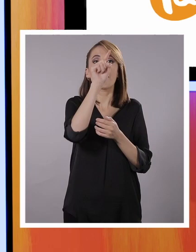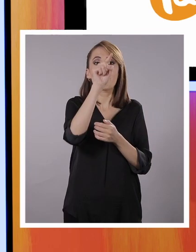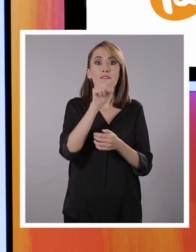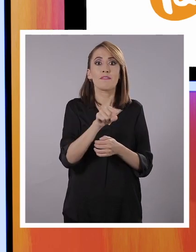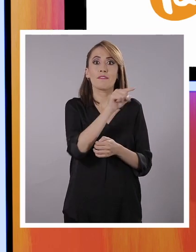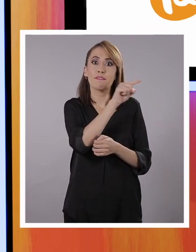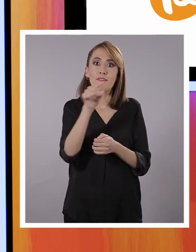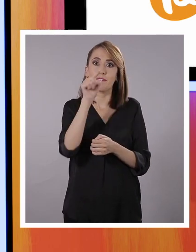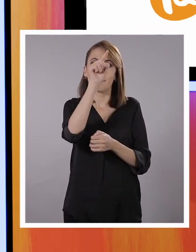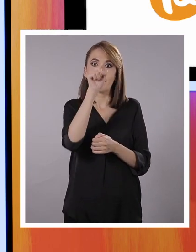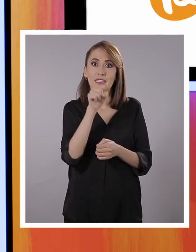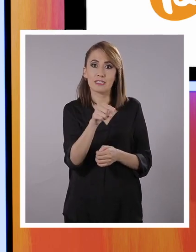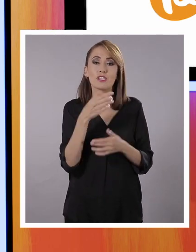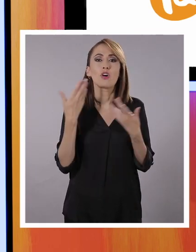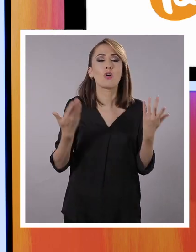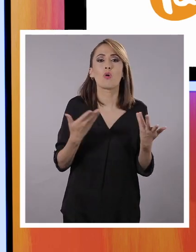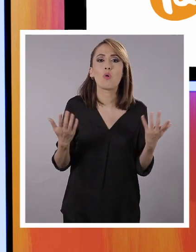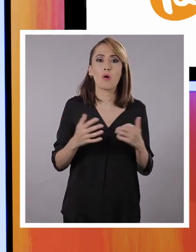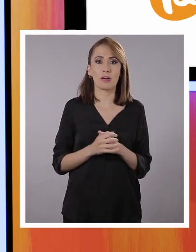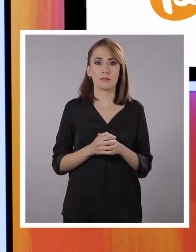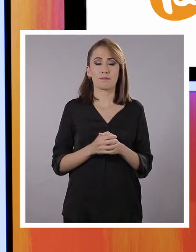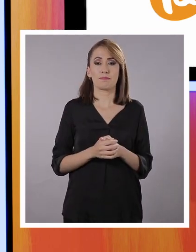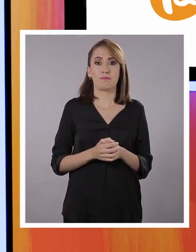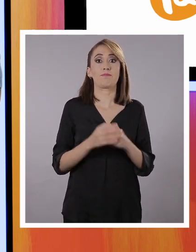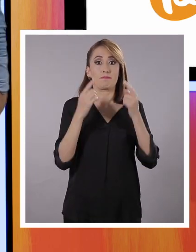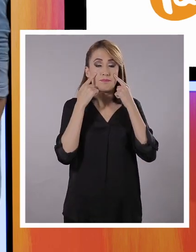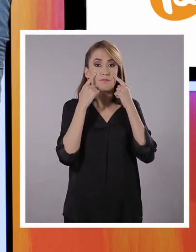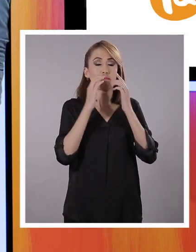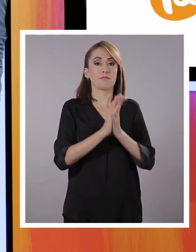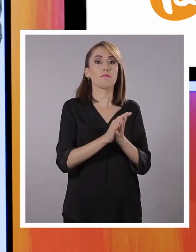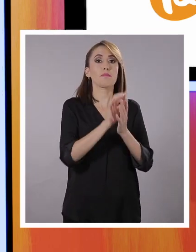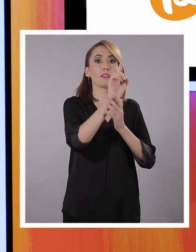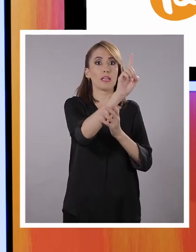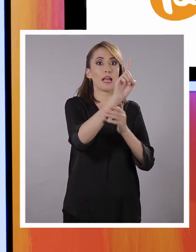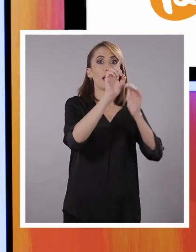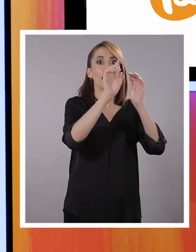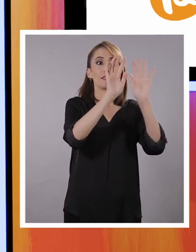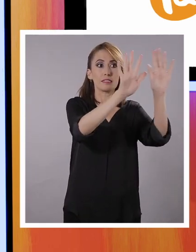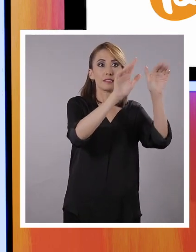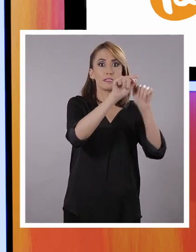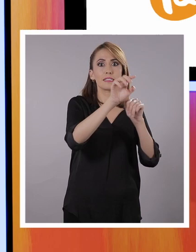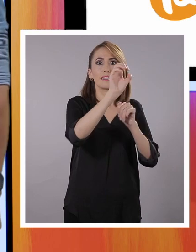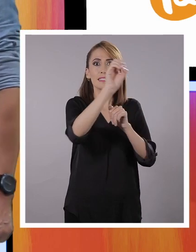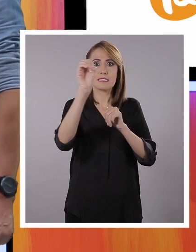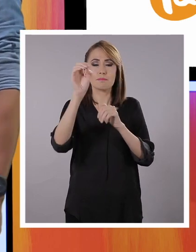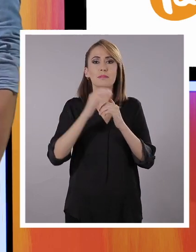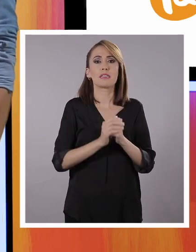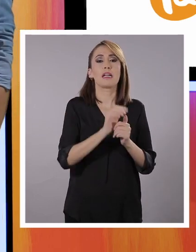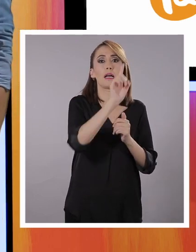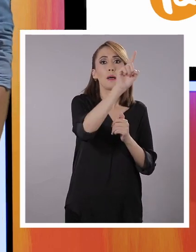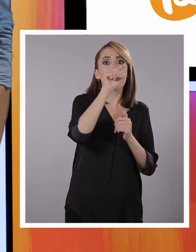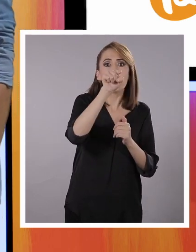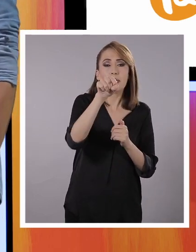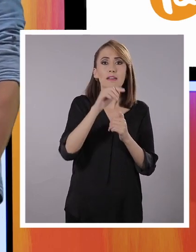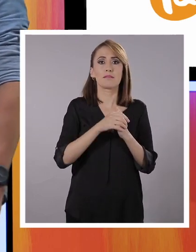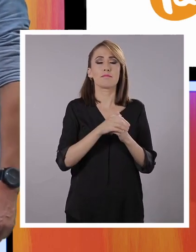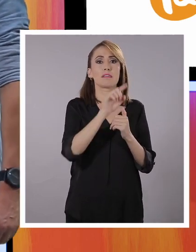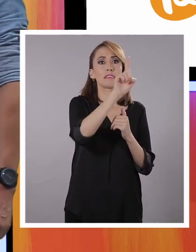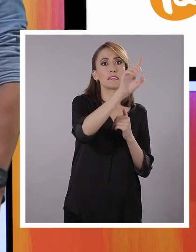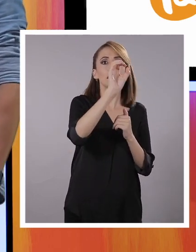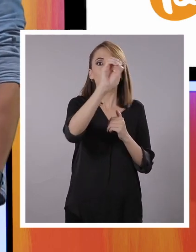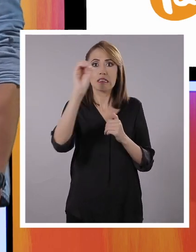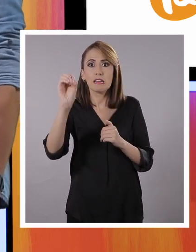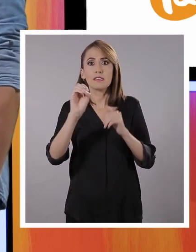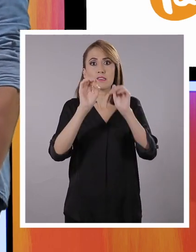a ver el patrón de la división. ¿Ok? Tengo una sucesión que dice 10.000, 1.000,